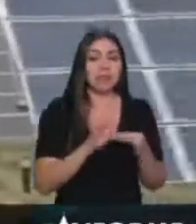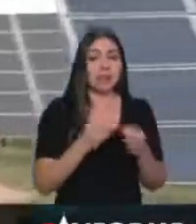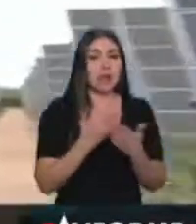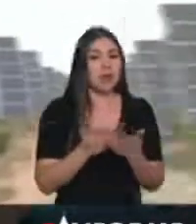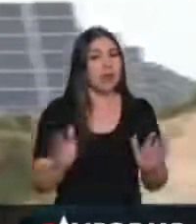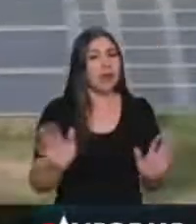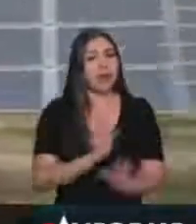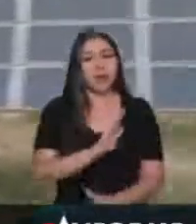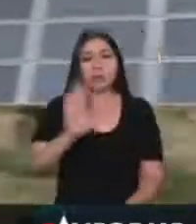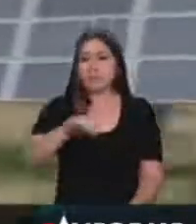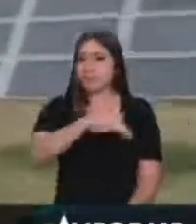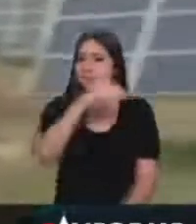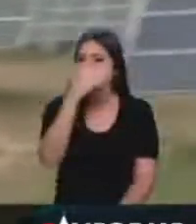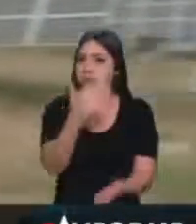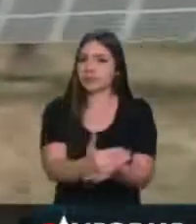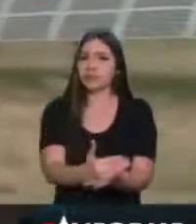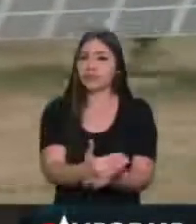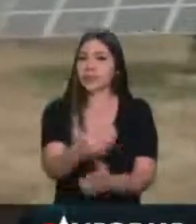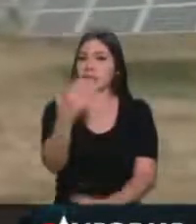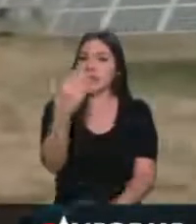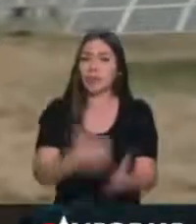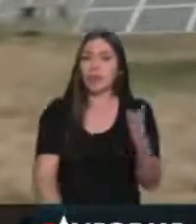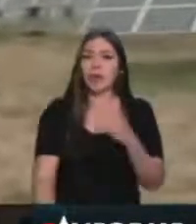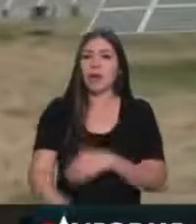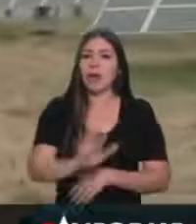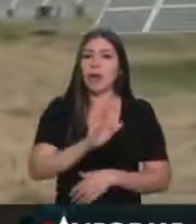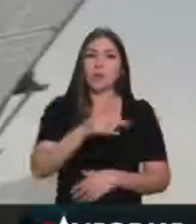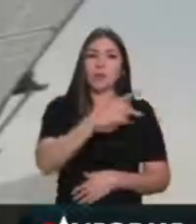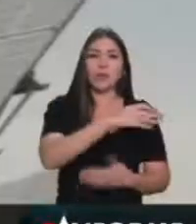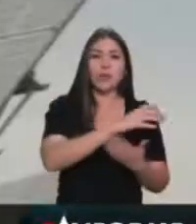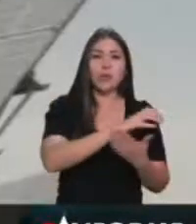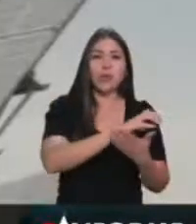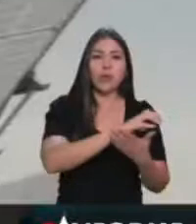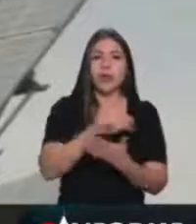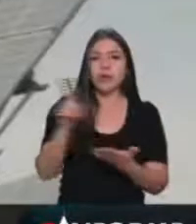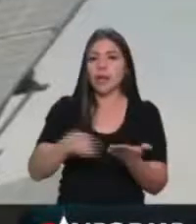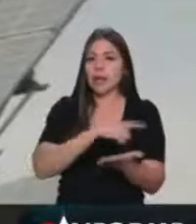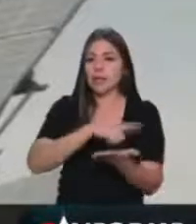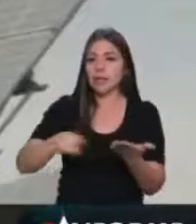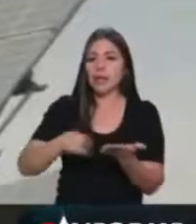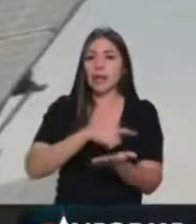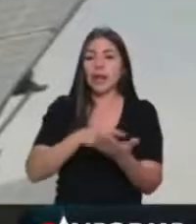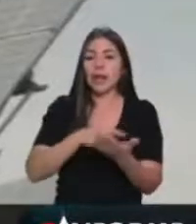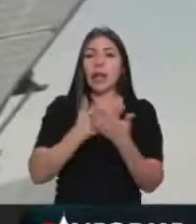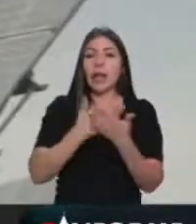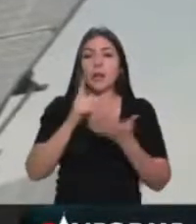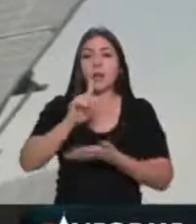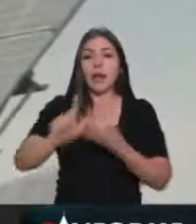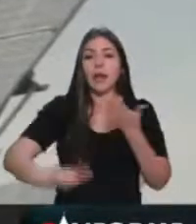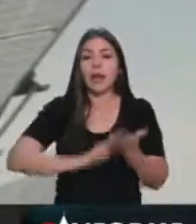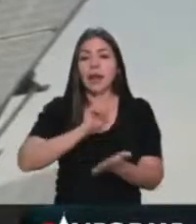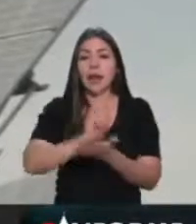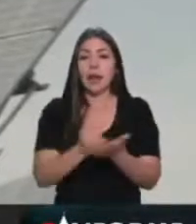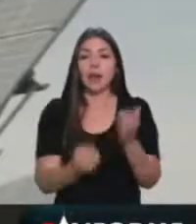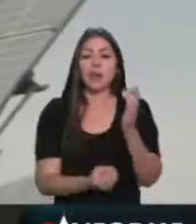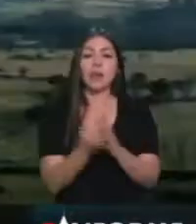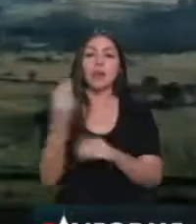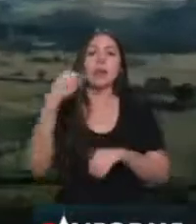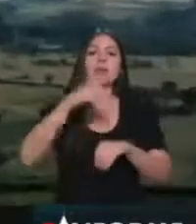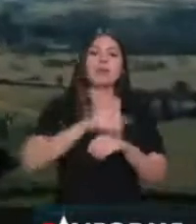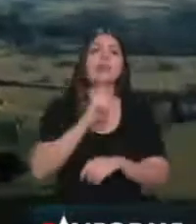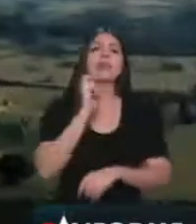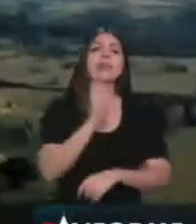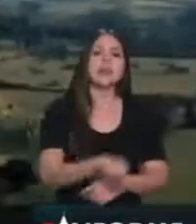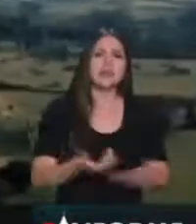acabó, se finish, y entonces se cancelan. ¿Qué es lo que va a entrar ahora? Exacto. Tú vas a